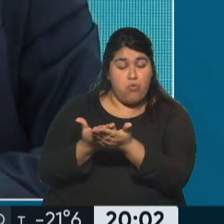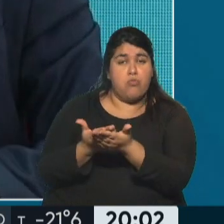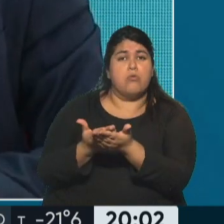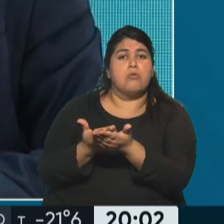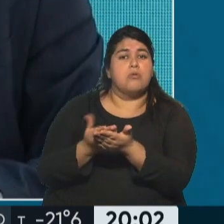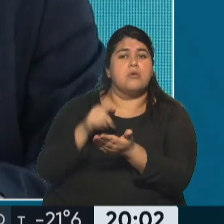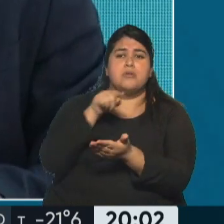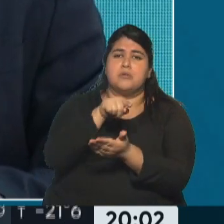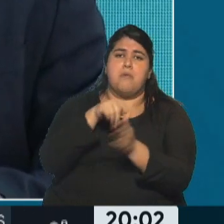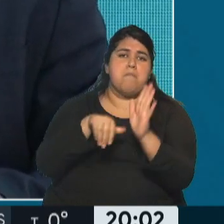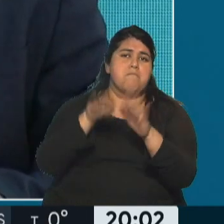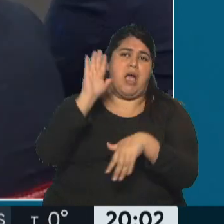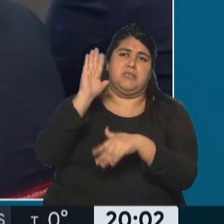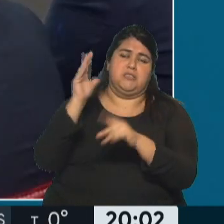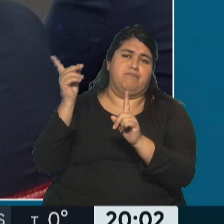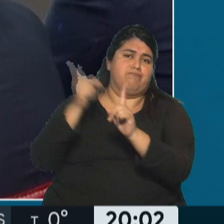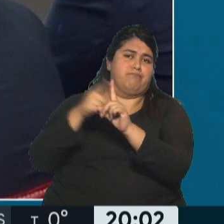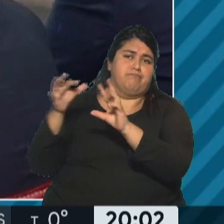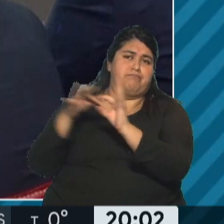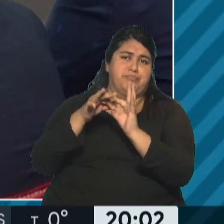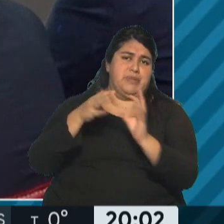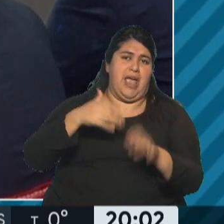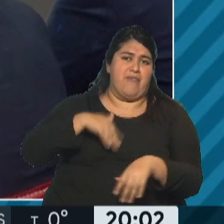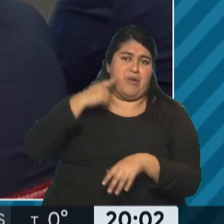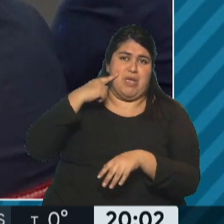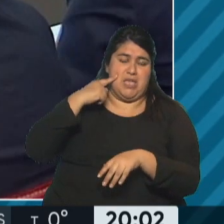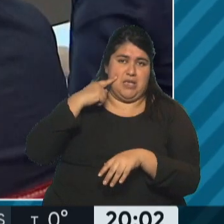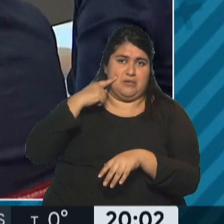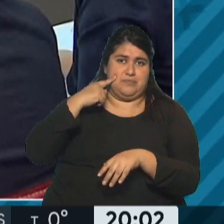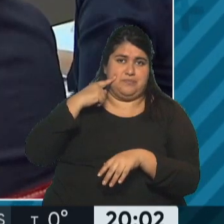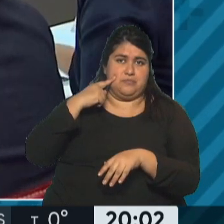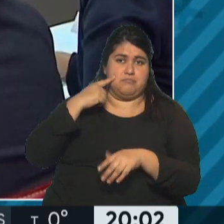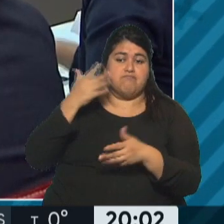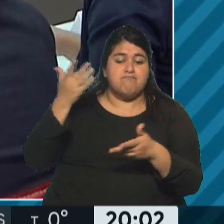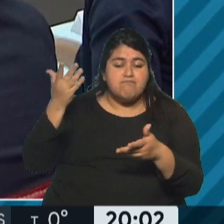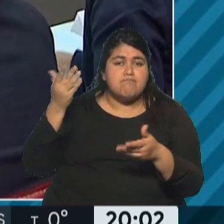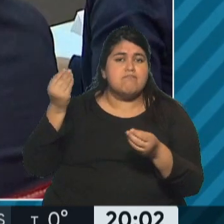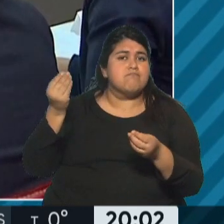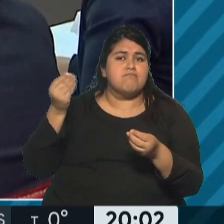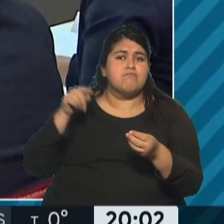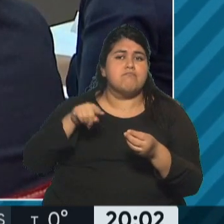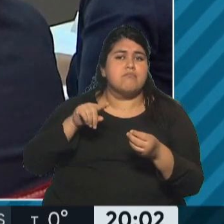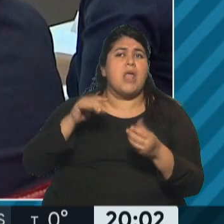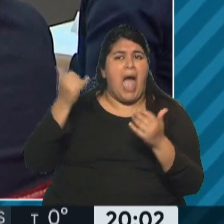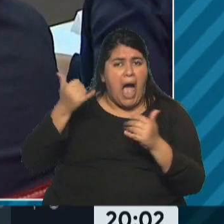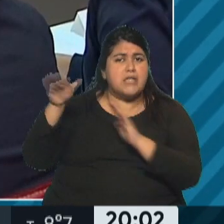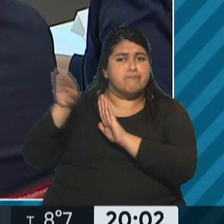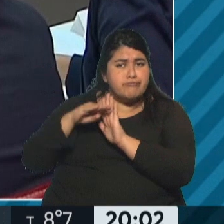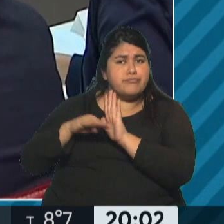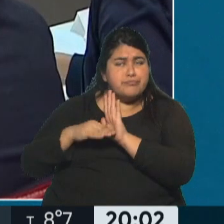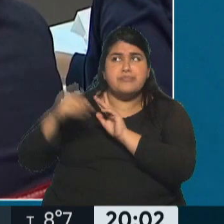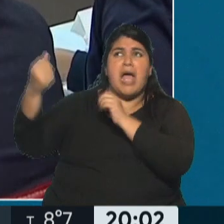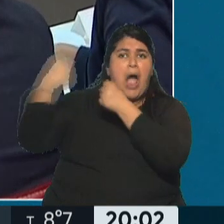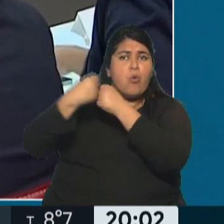es de la mano con el Fondo Monetario Internacional. Entonces, ¿qué es lo que acá hay metas a cumplir con el